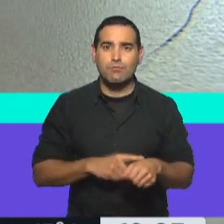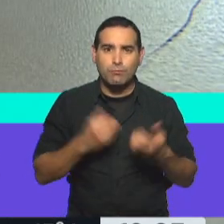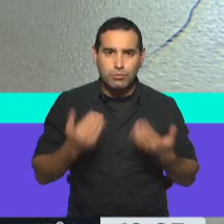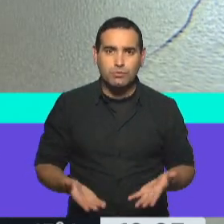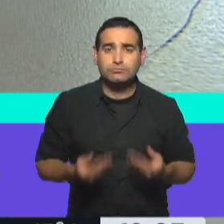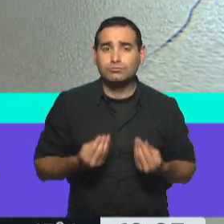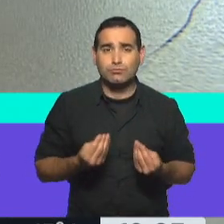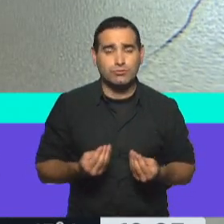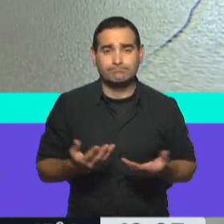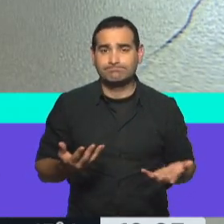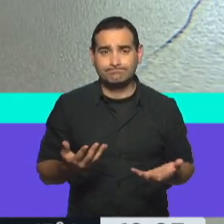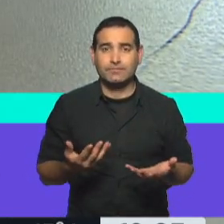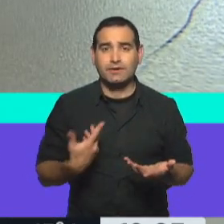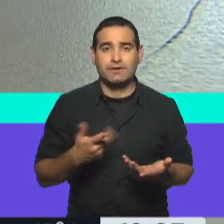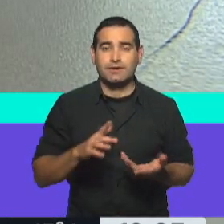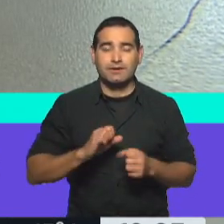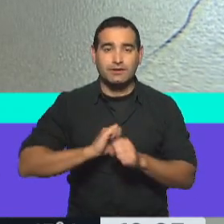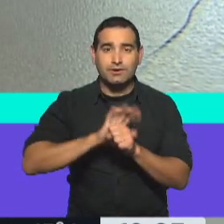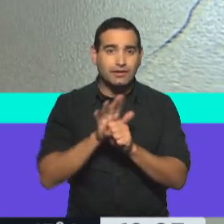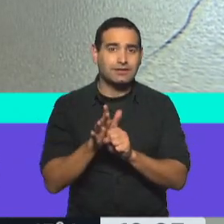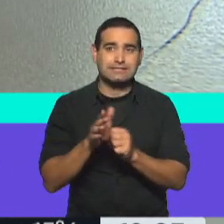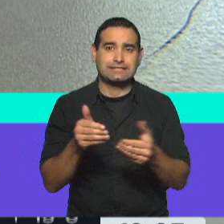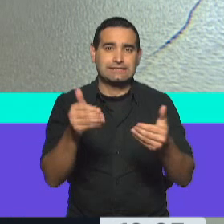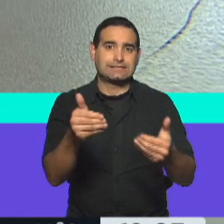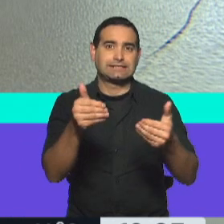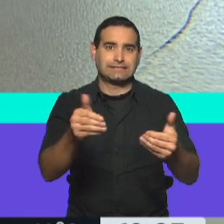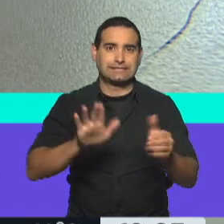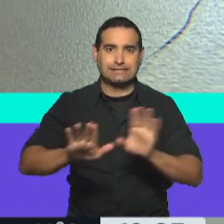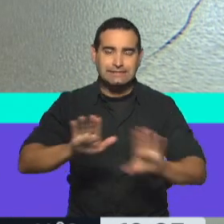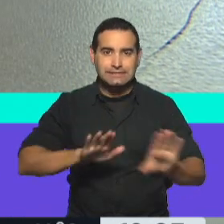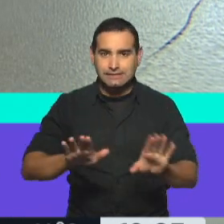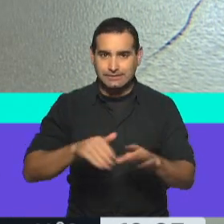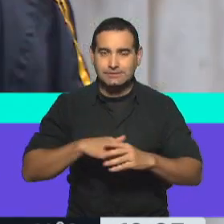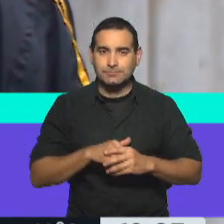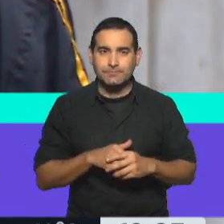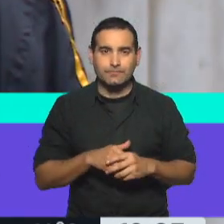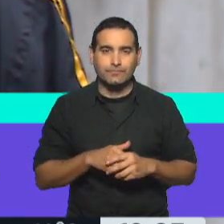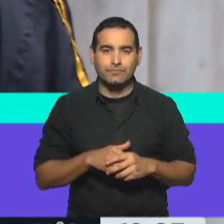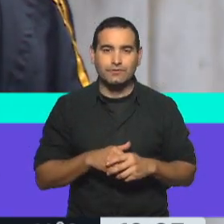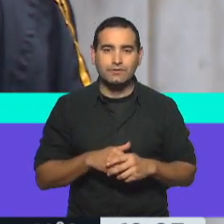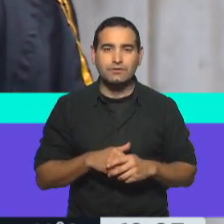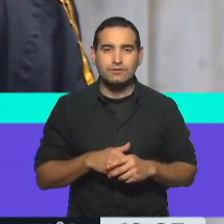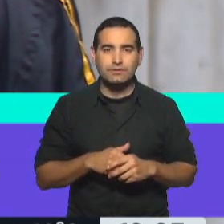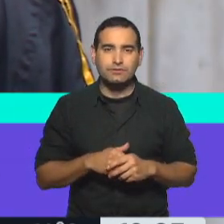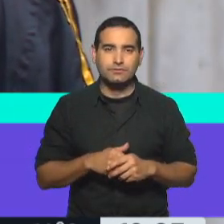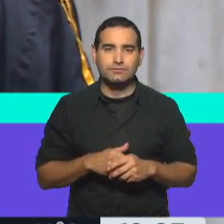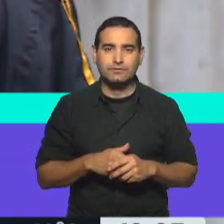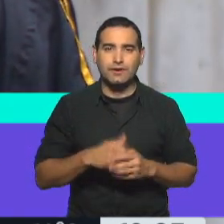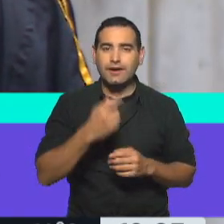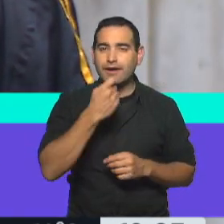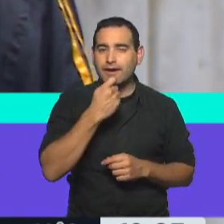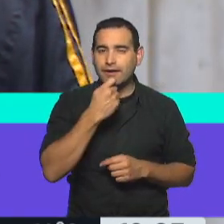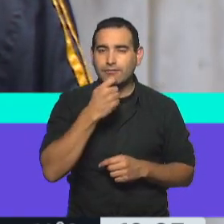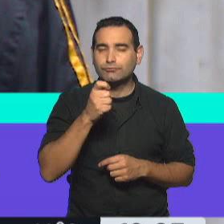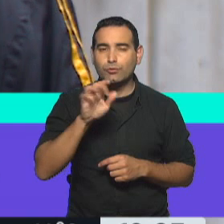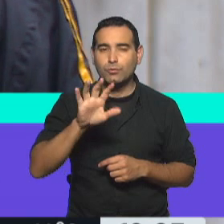que podés hacer es demorar el ingreso. Porque si fuera una cuestión de que vos tenés alguna región que ya